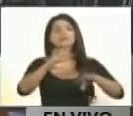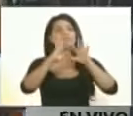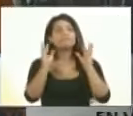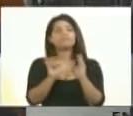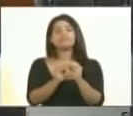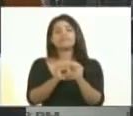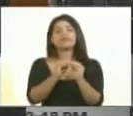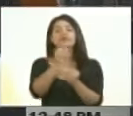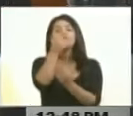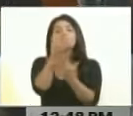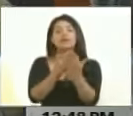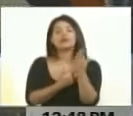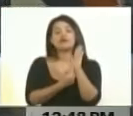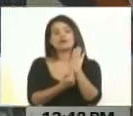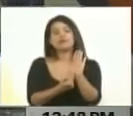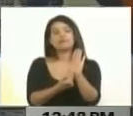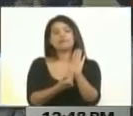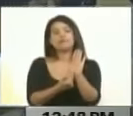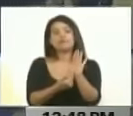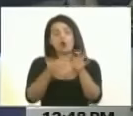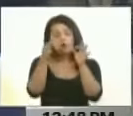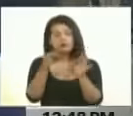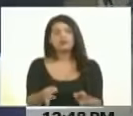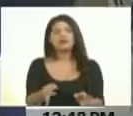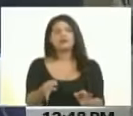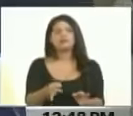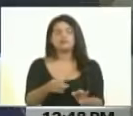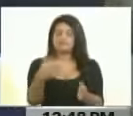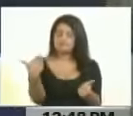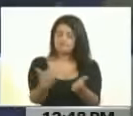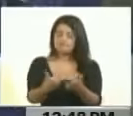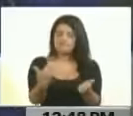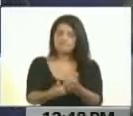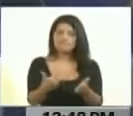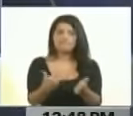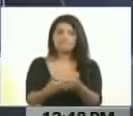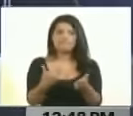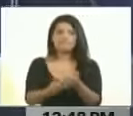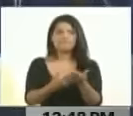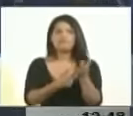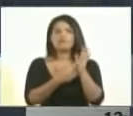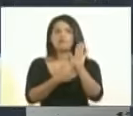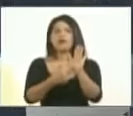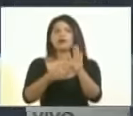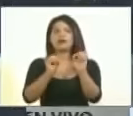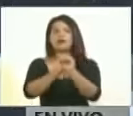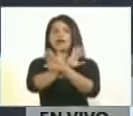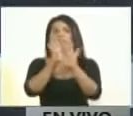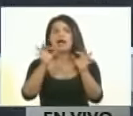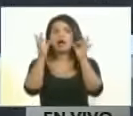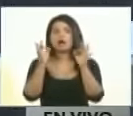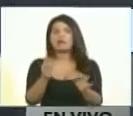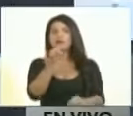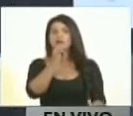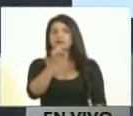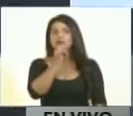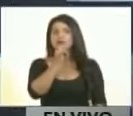los datos contundentes que desmontan todas estas mentiras que han